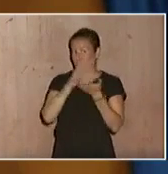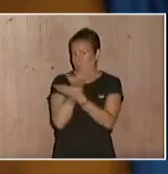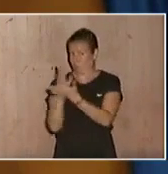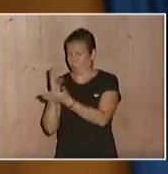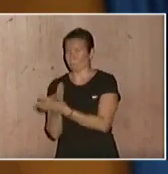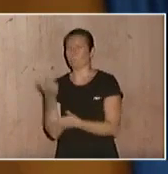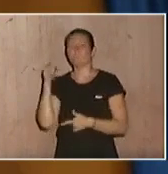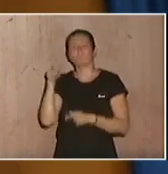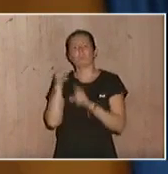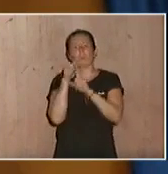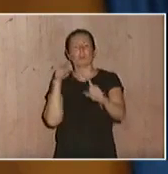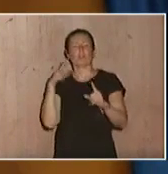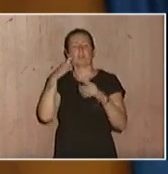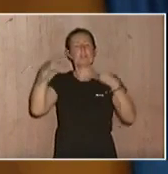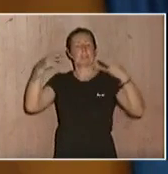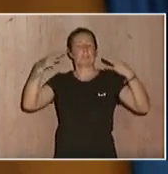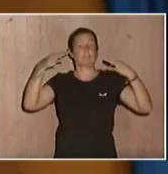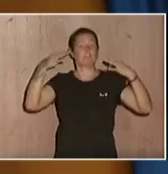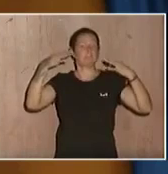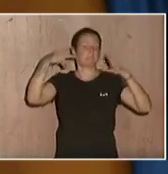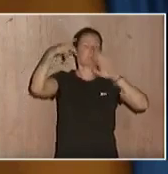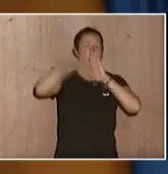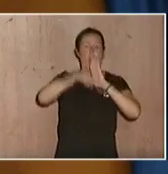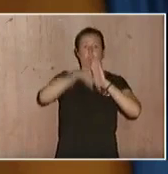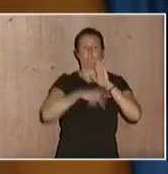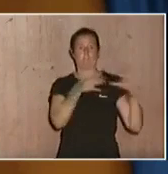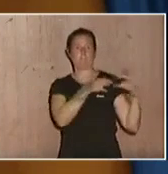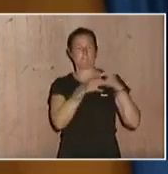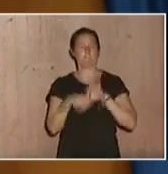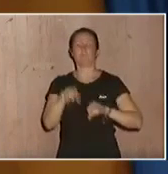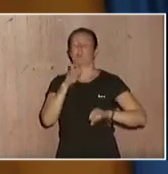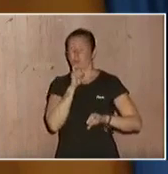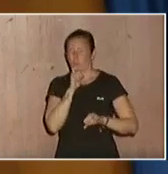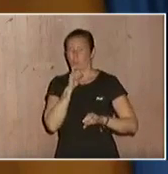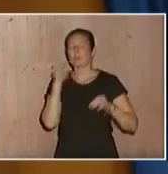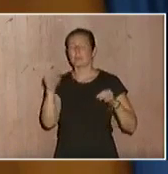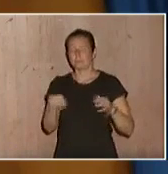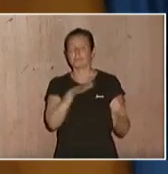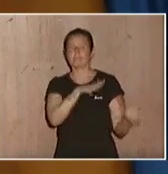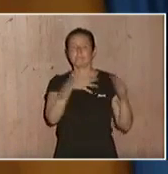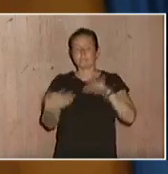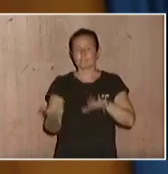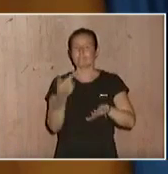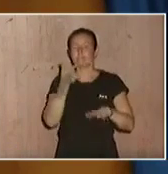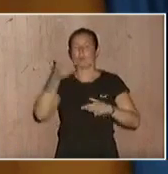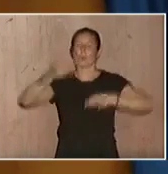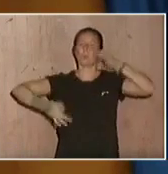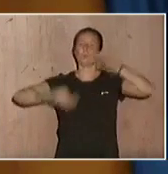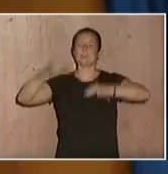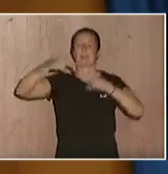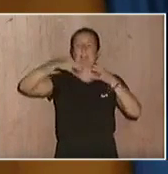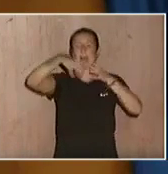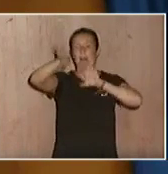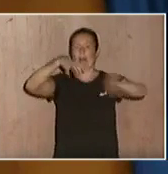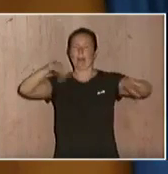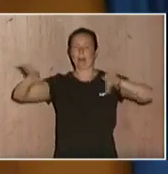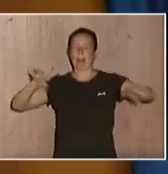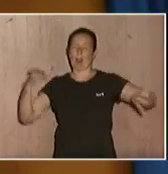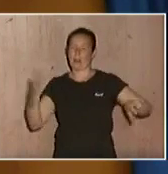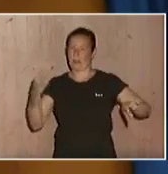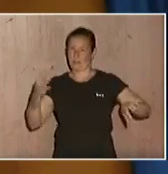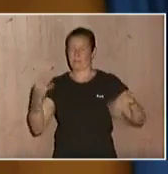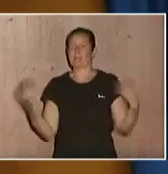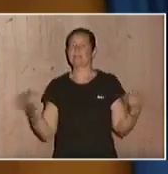desde un punto de vista normativo, a través de propiedades que reflejan justicia distributiva y que deben